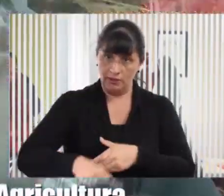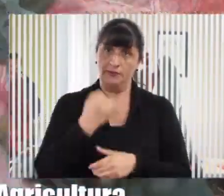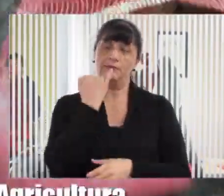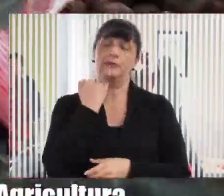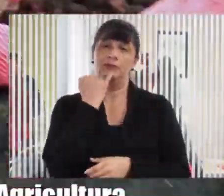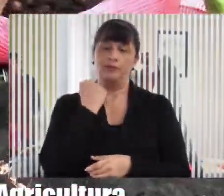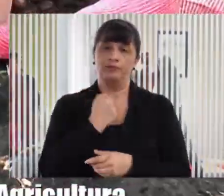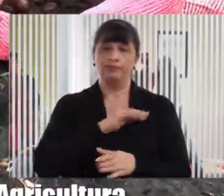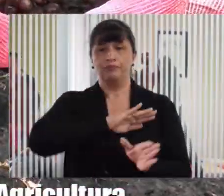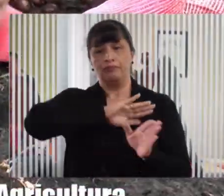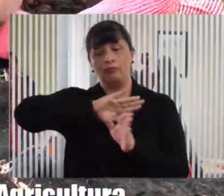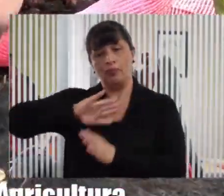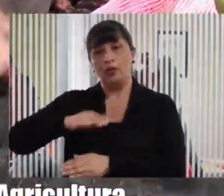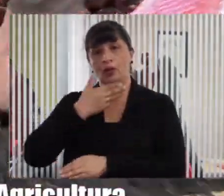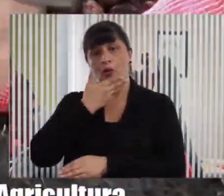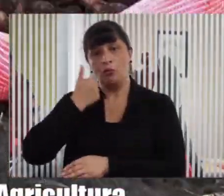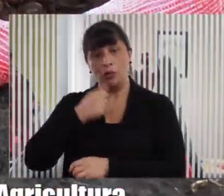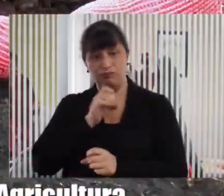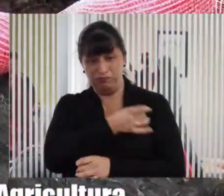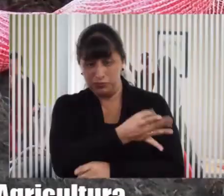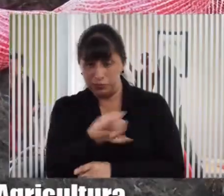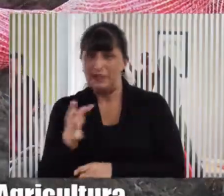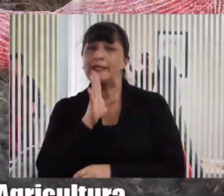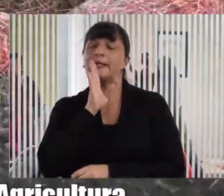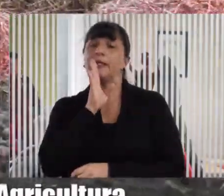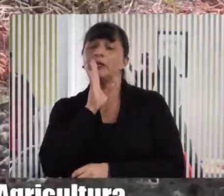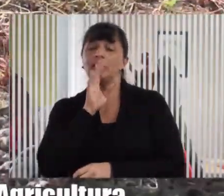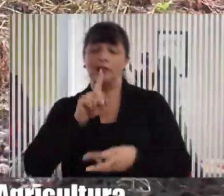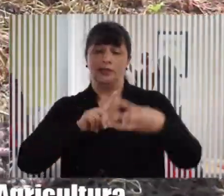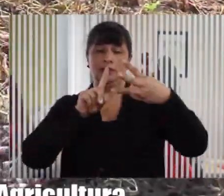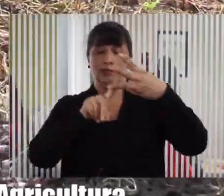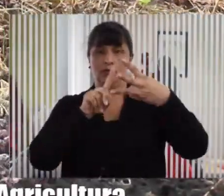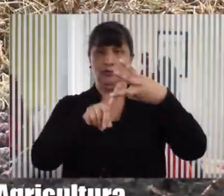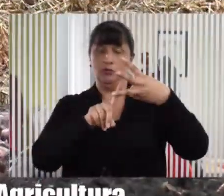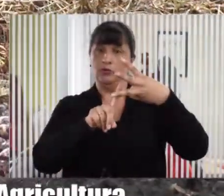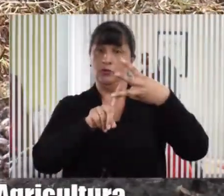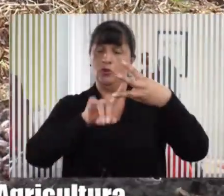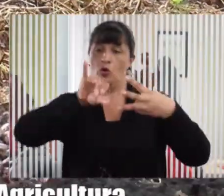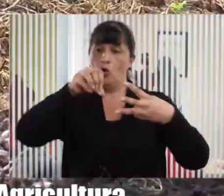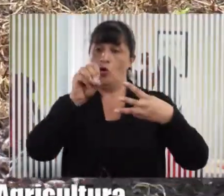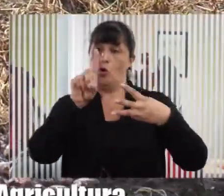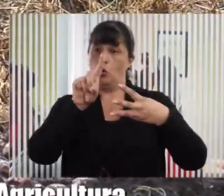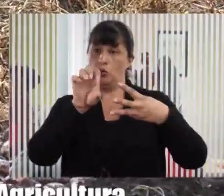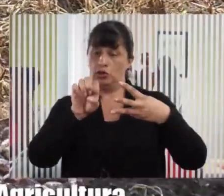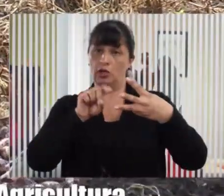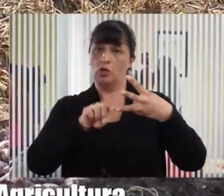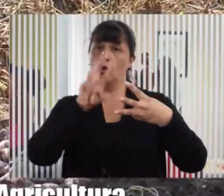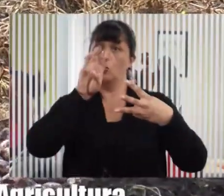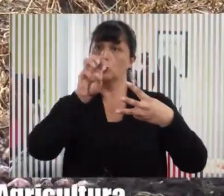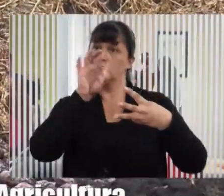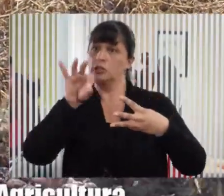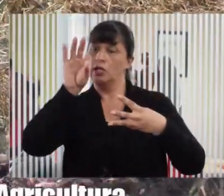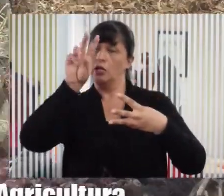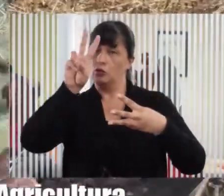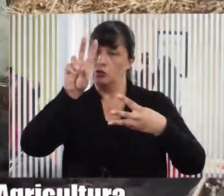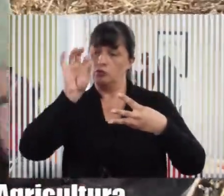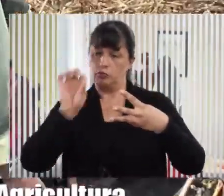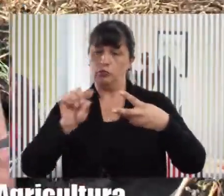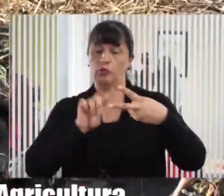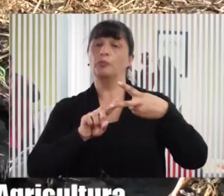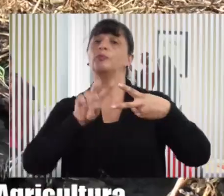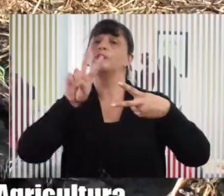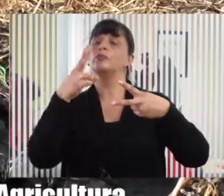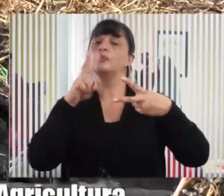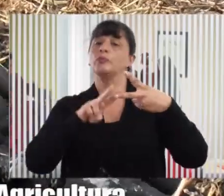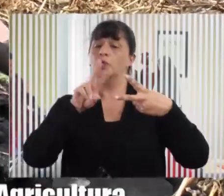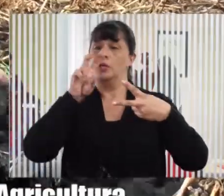territorio. Los mejores del certamen 2019 fueron: el tercer lugar lo ocupó José David Ausique con 82 puntos, el segundo puesto